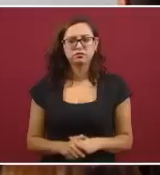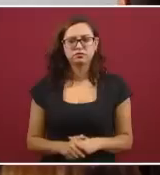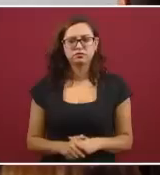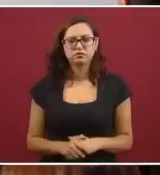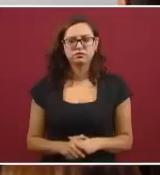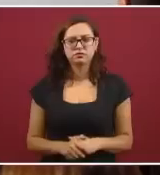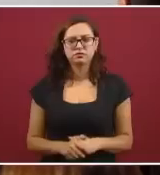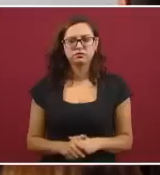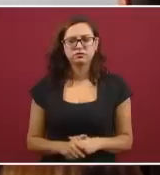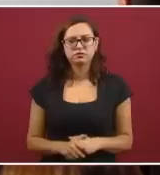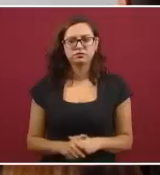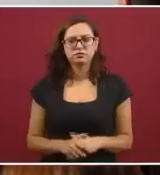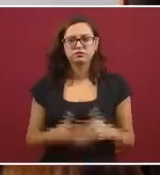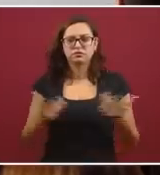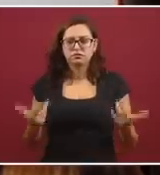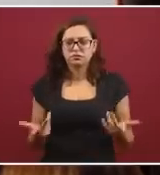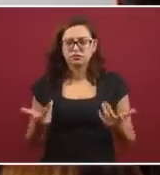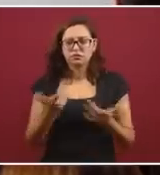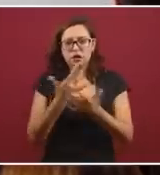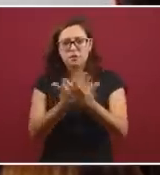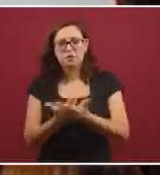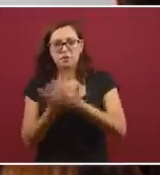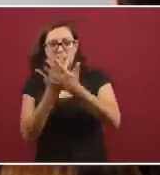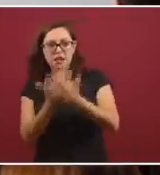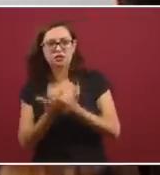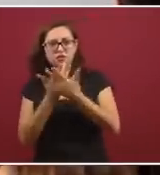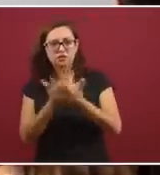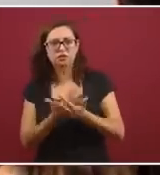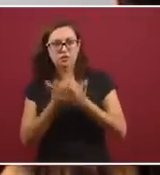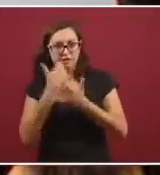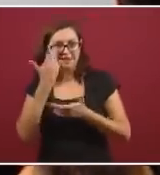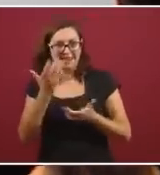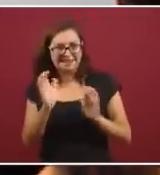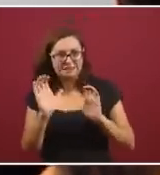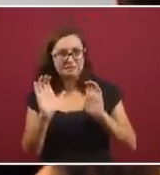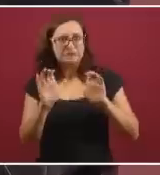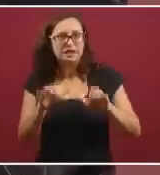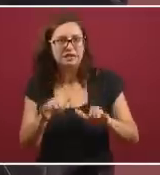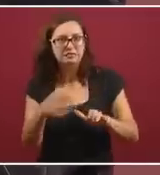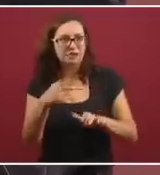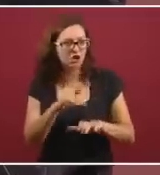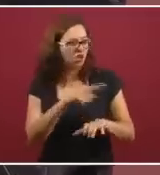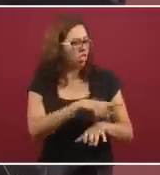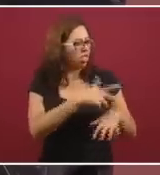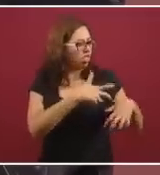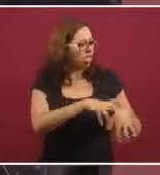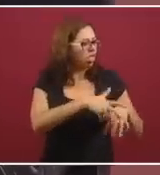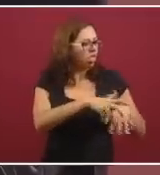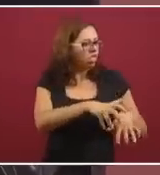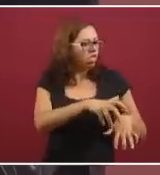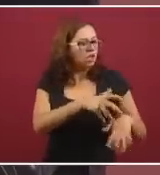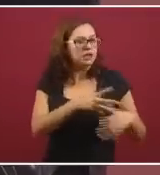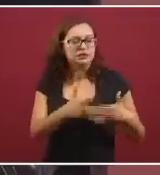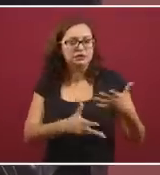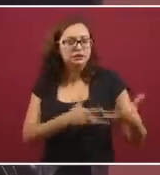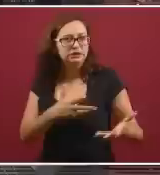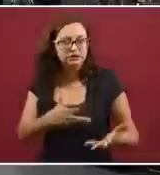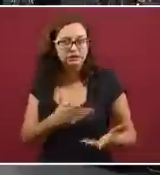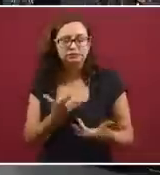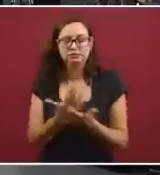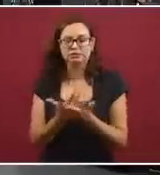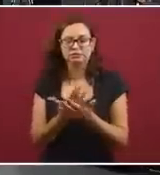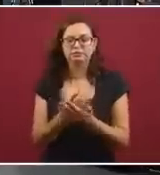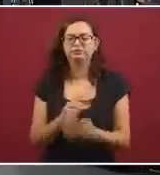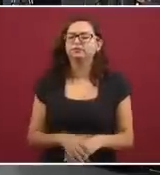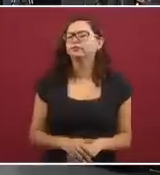por el conflicto pero van a continuar haciendo examen y de estos 20 mil elementos